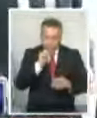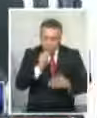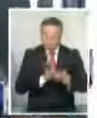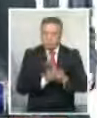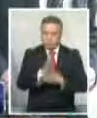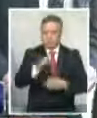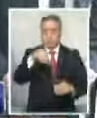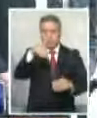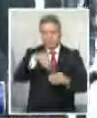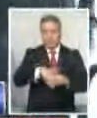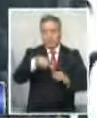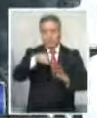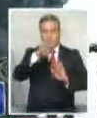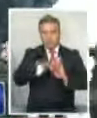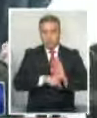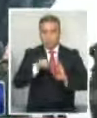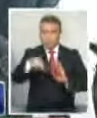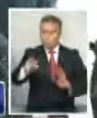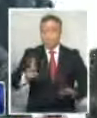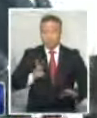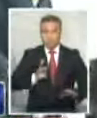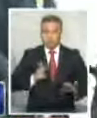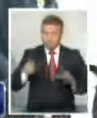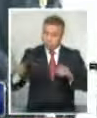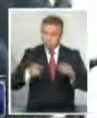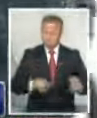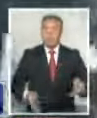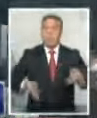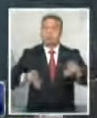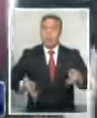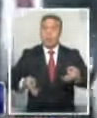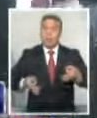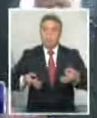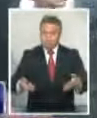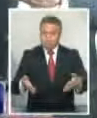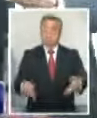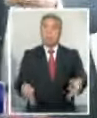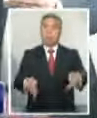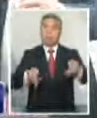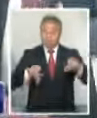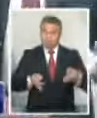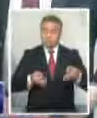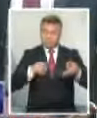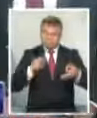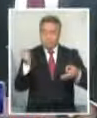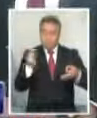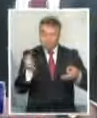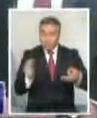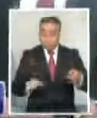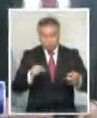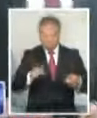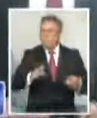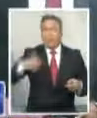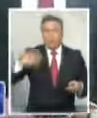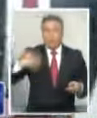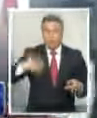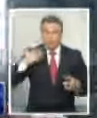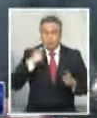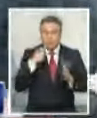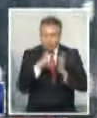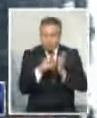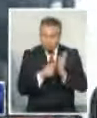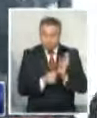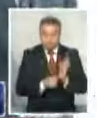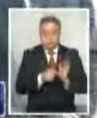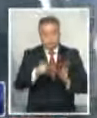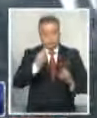proyecto. Y han tenido la gentileza de traer un documento en donde plantean los puntos que para ellos son esenciales que